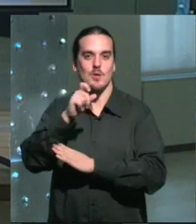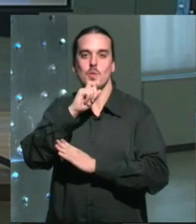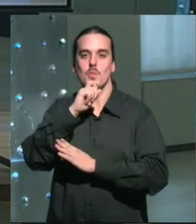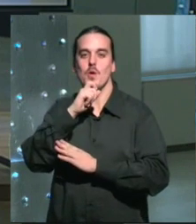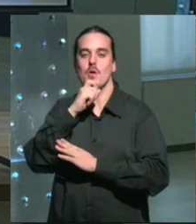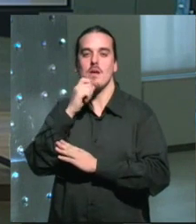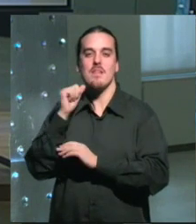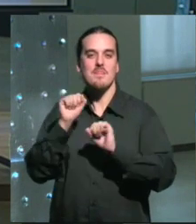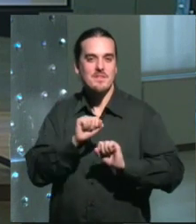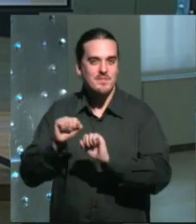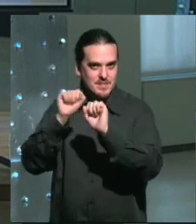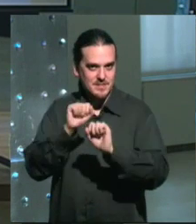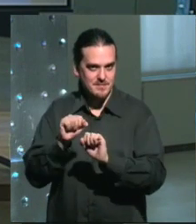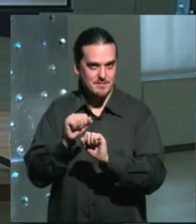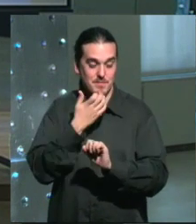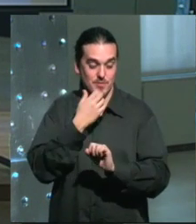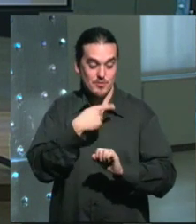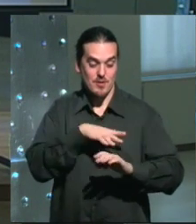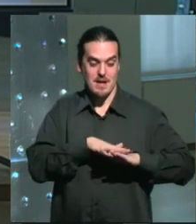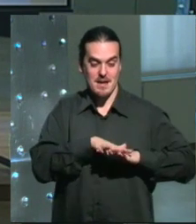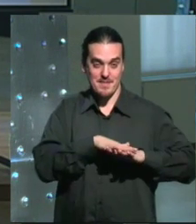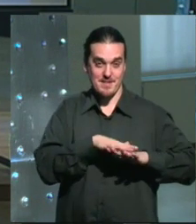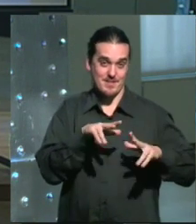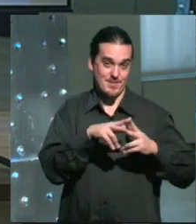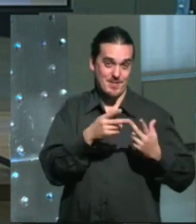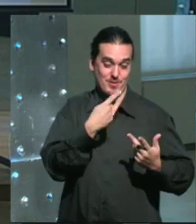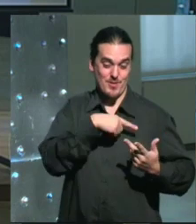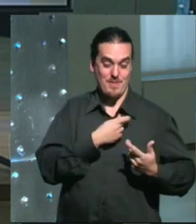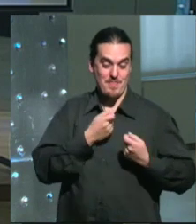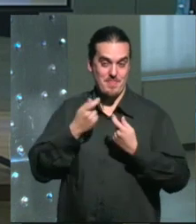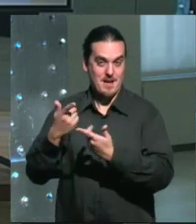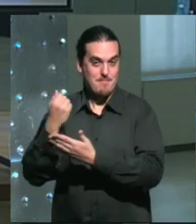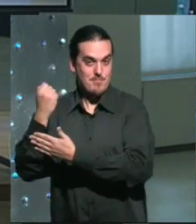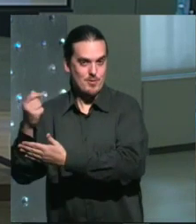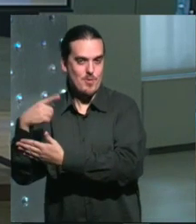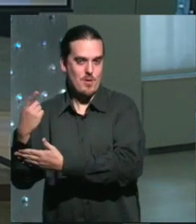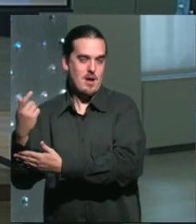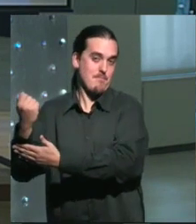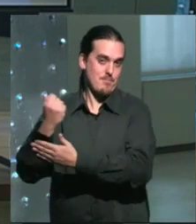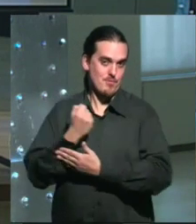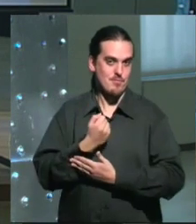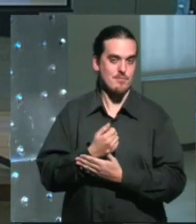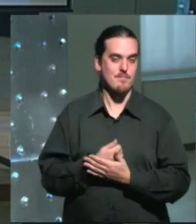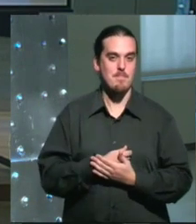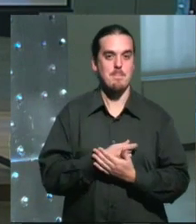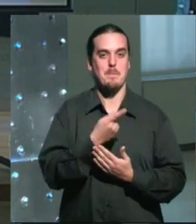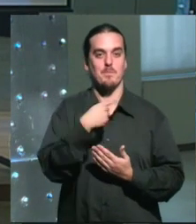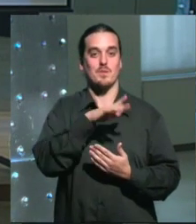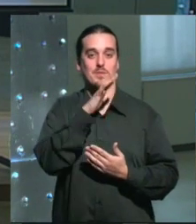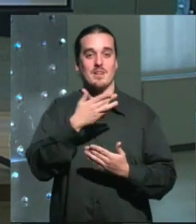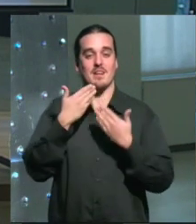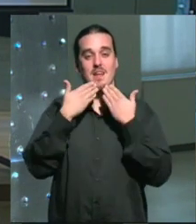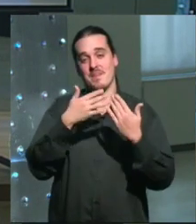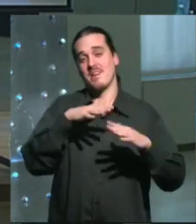utilizaban las redes, no solamente para movilizar a la gente, sino también para facilitarles herramientas que nos permitieran a nosotros llevar ese mensaje a lo largo y